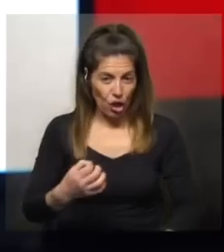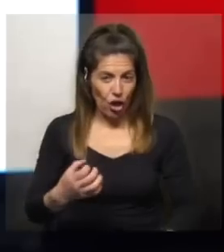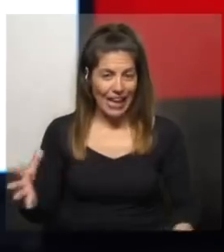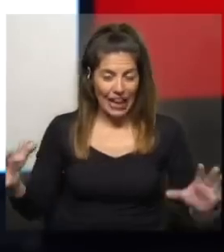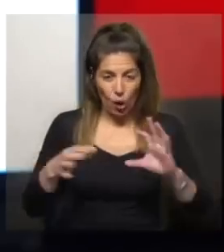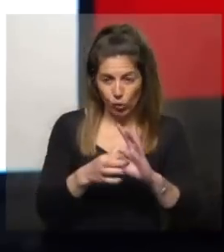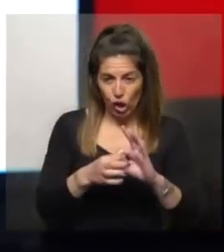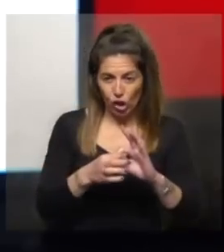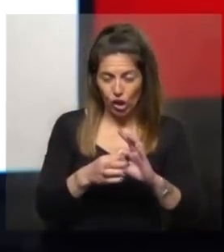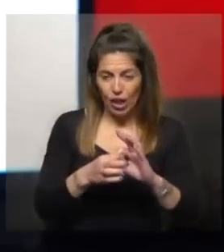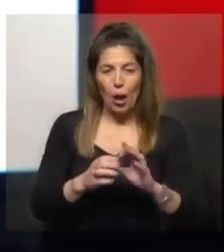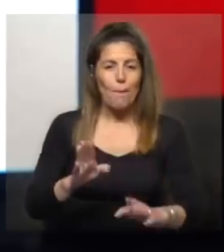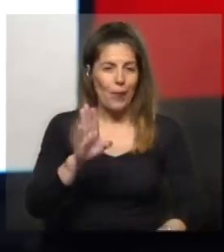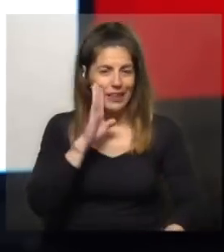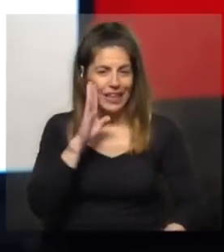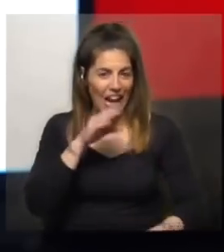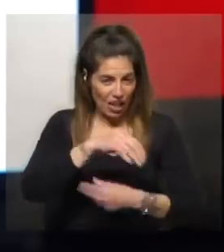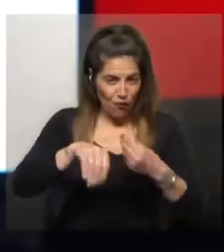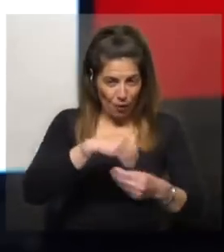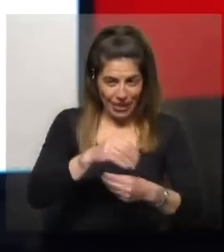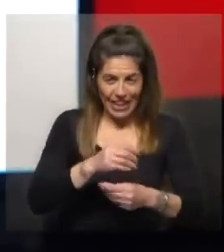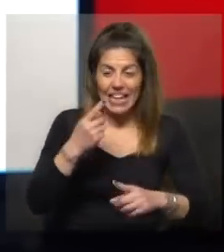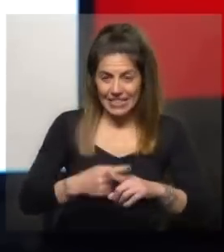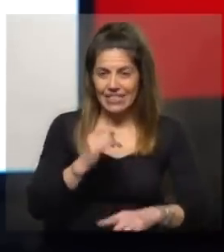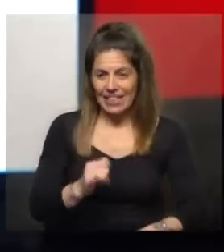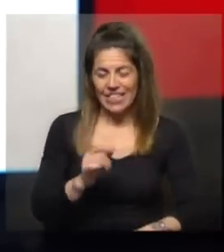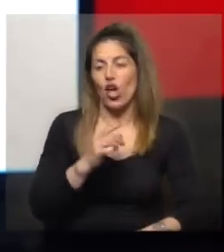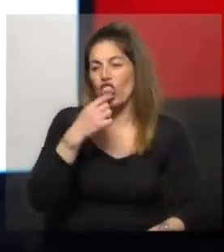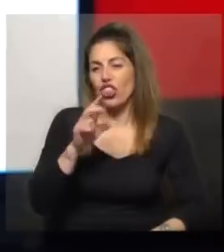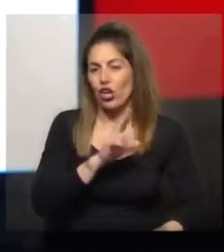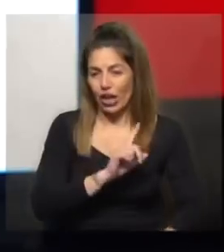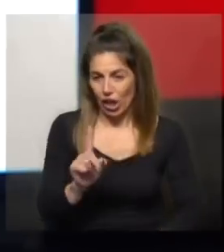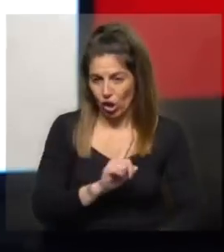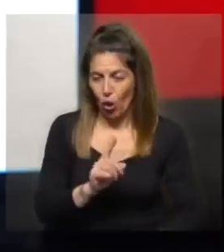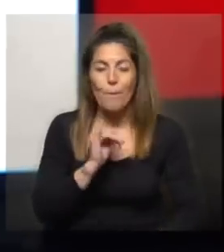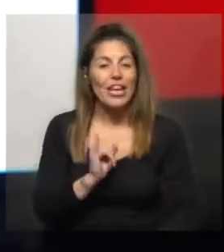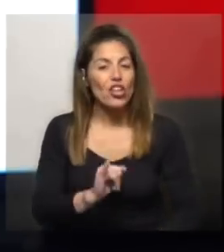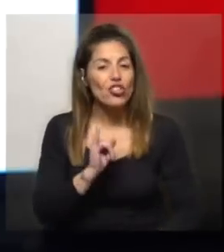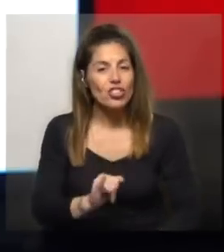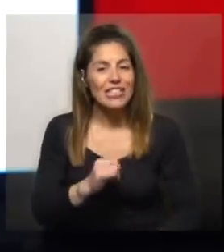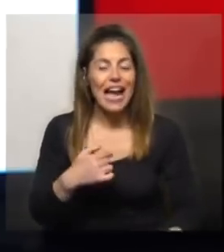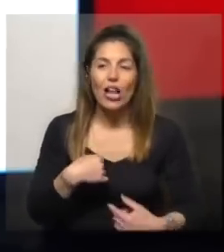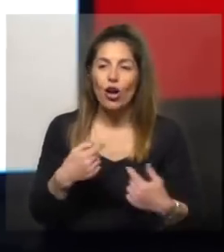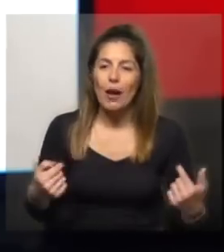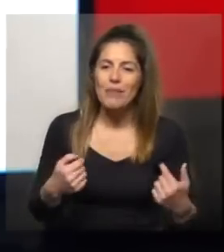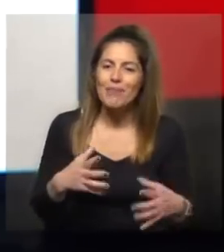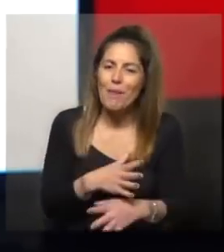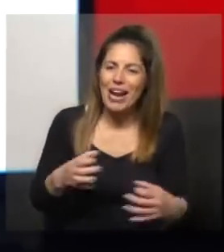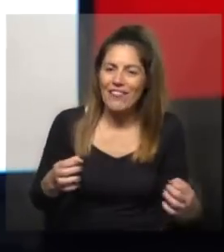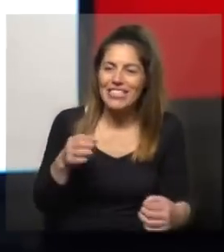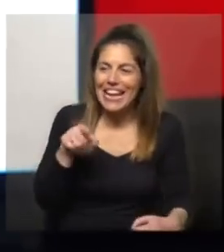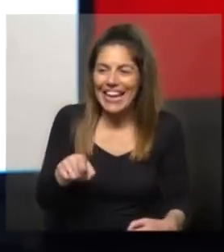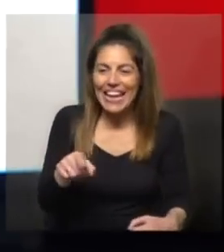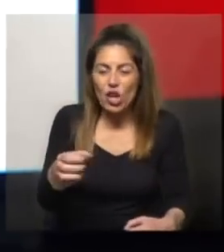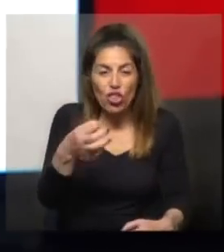familiares existen no estoy no estoy negando eso digamos este Pero hay hay algo que a mí me me maravilla de que él